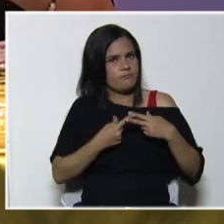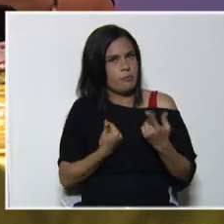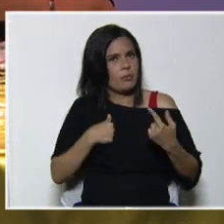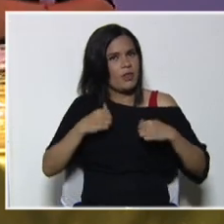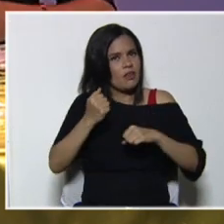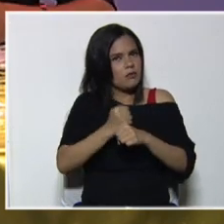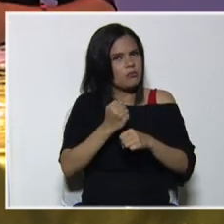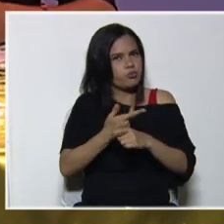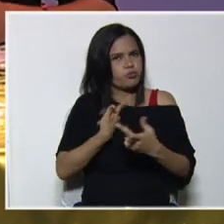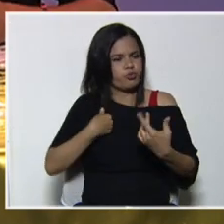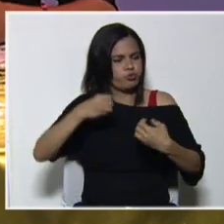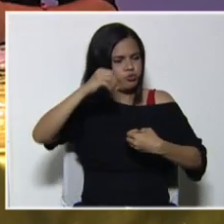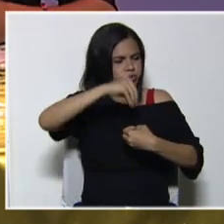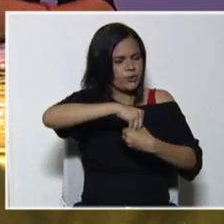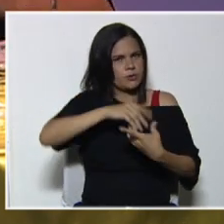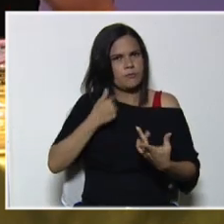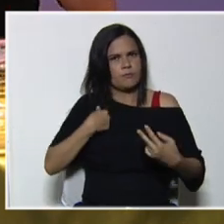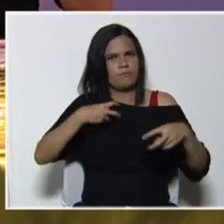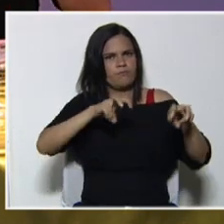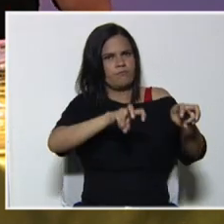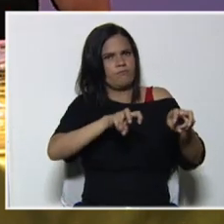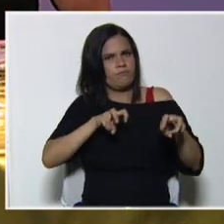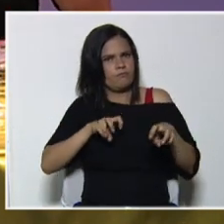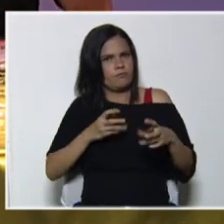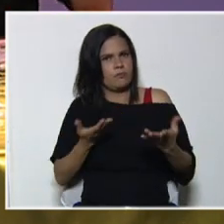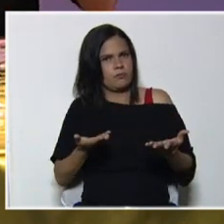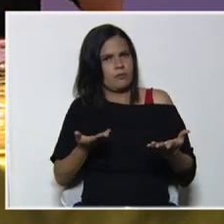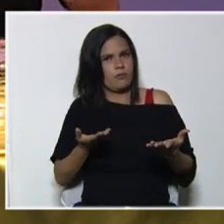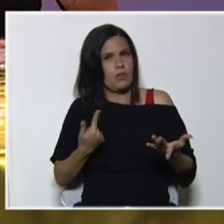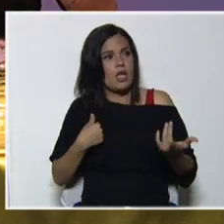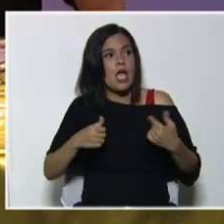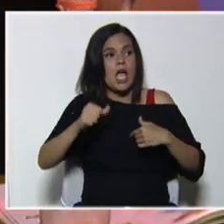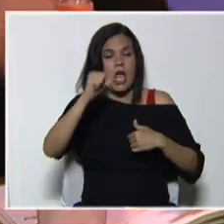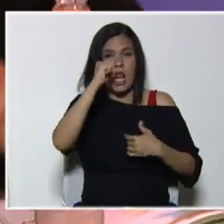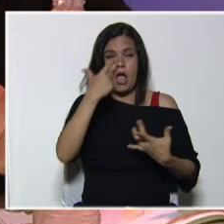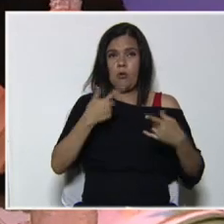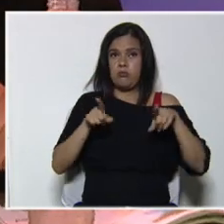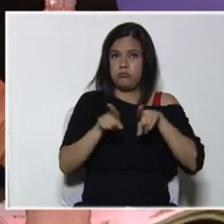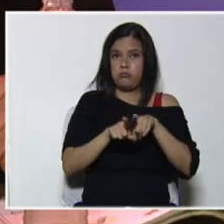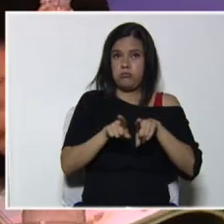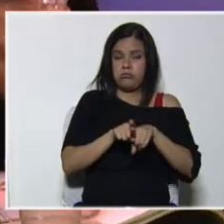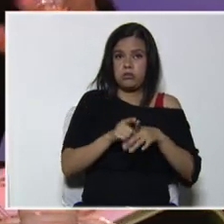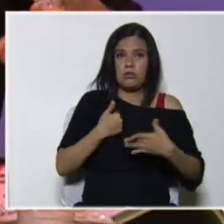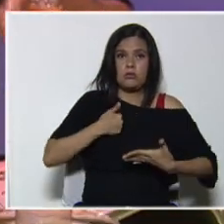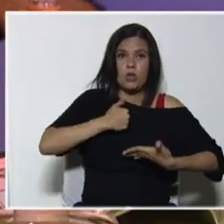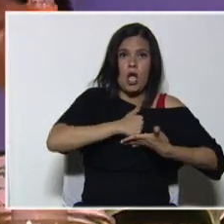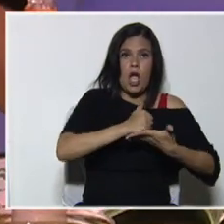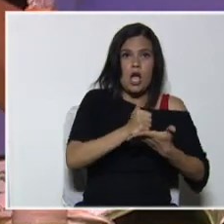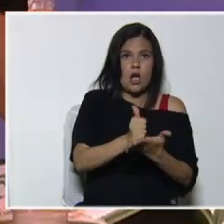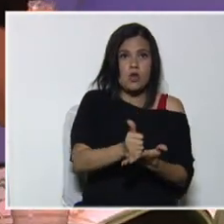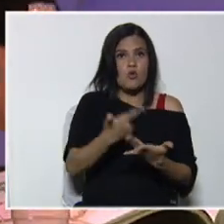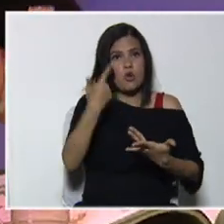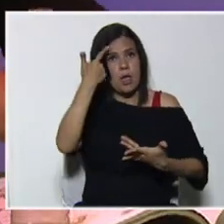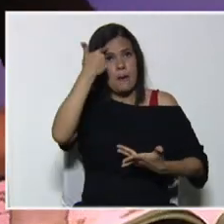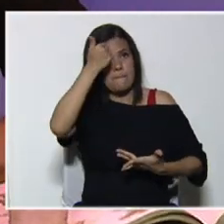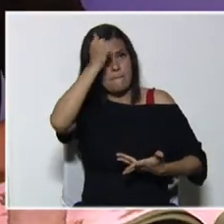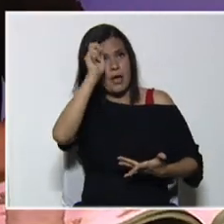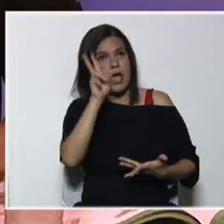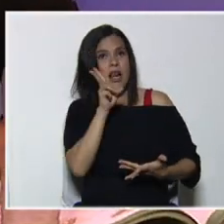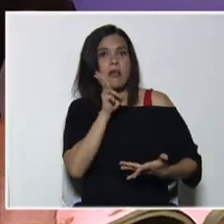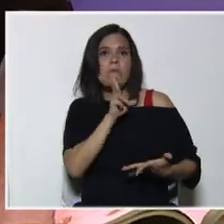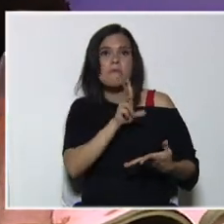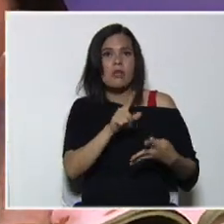trabajo dentro de la siembra. El agua además nos sirve para limpiar